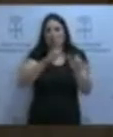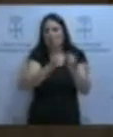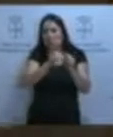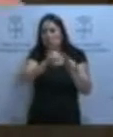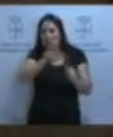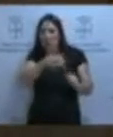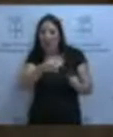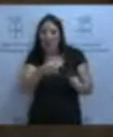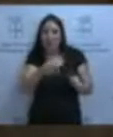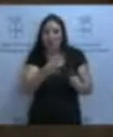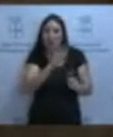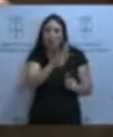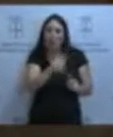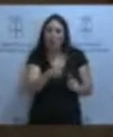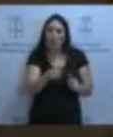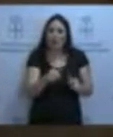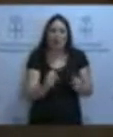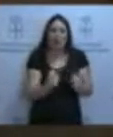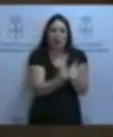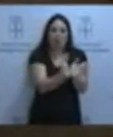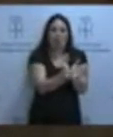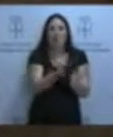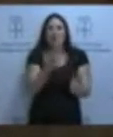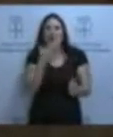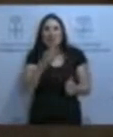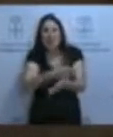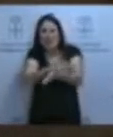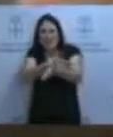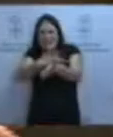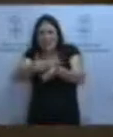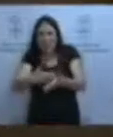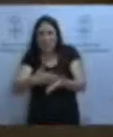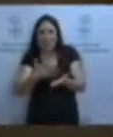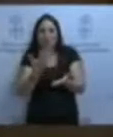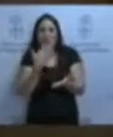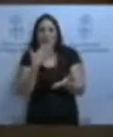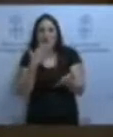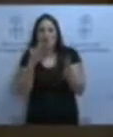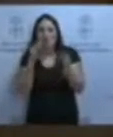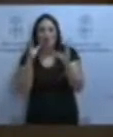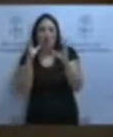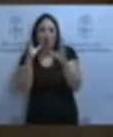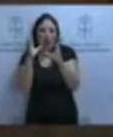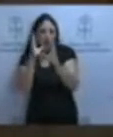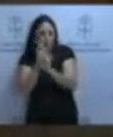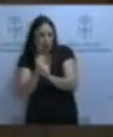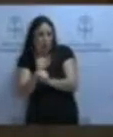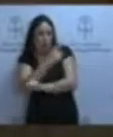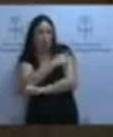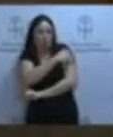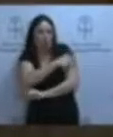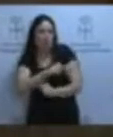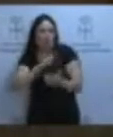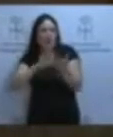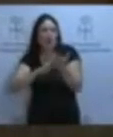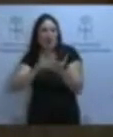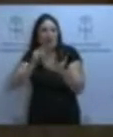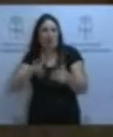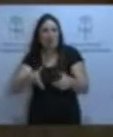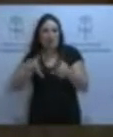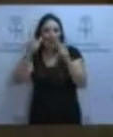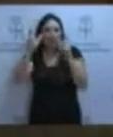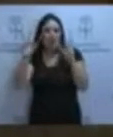tú robas millones de euros por una red de testaferros, sociedades fantasmas opacas en Panamá y en Suiza, y entonces sales impunemente, recibes los honores y te